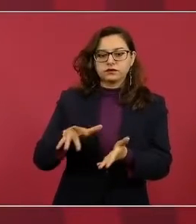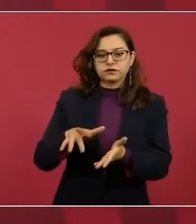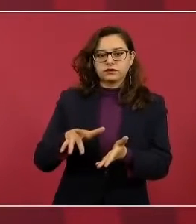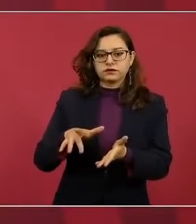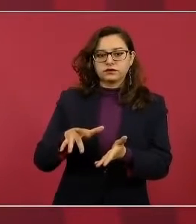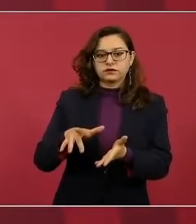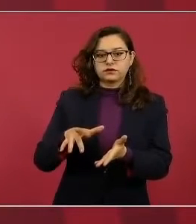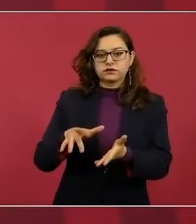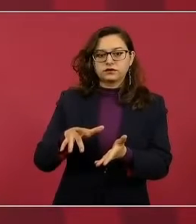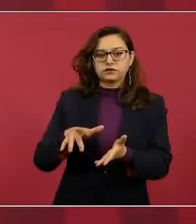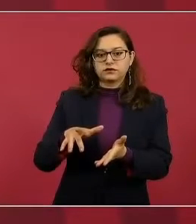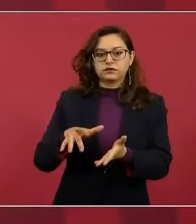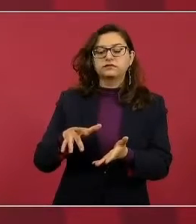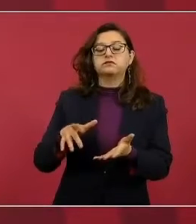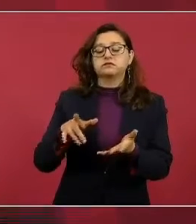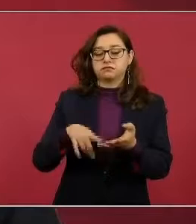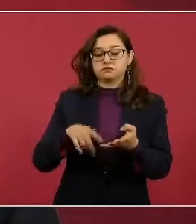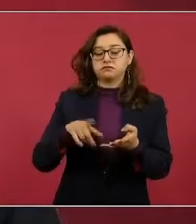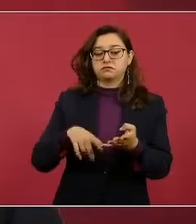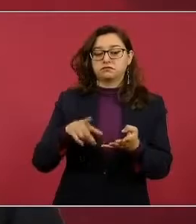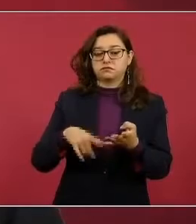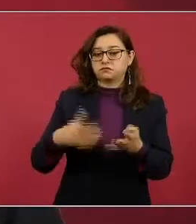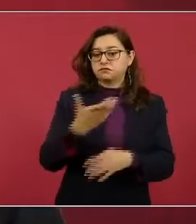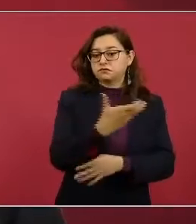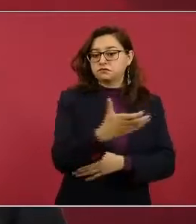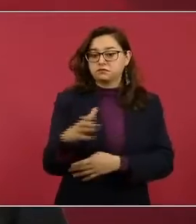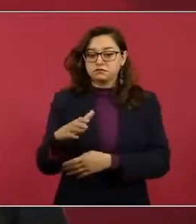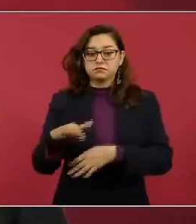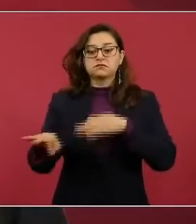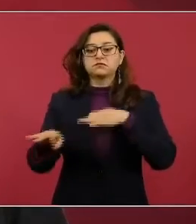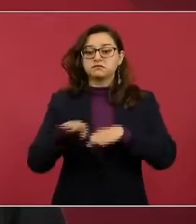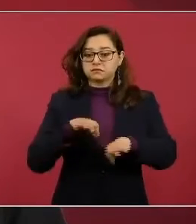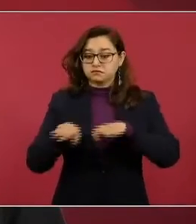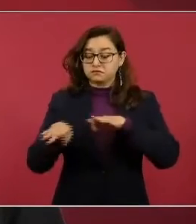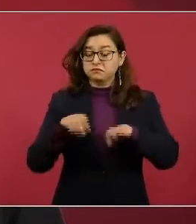hasta en el trabajo del campo,